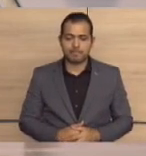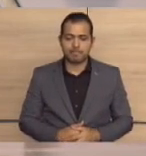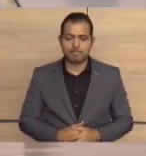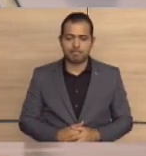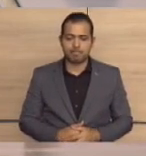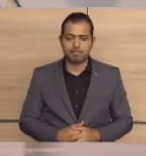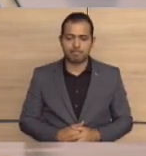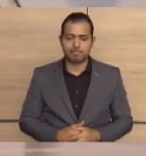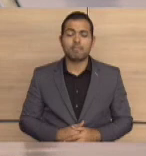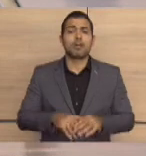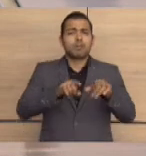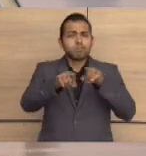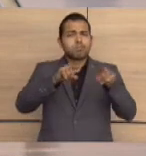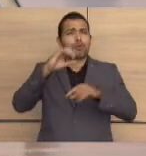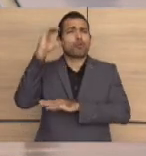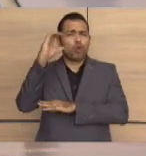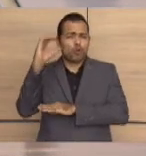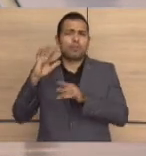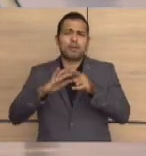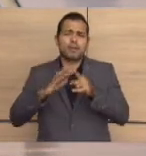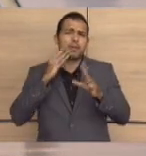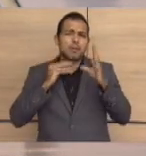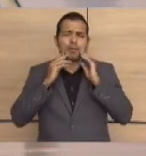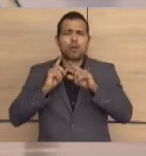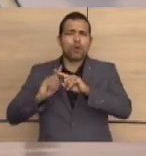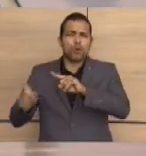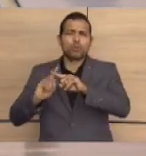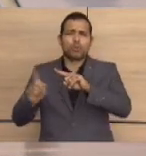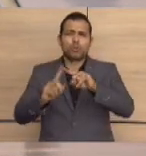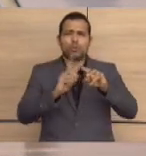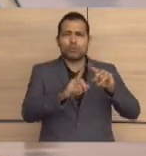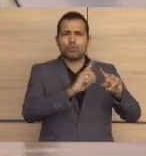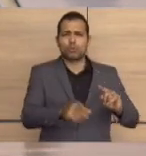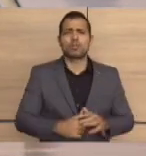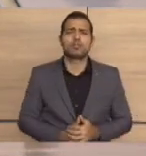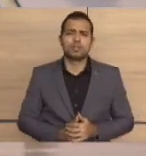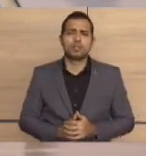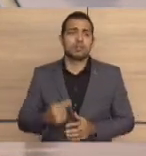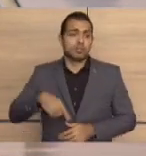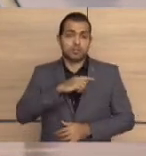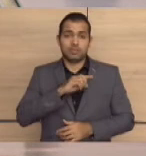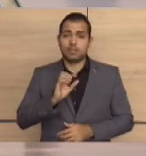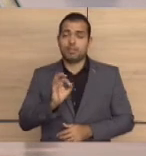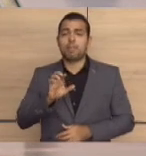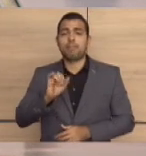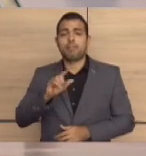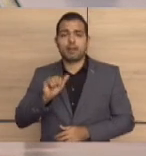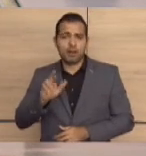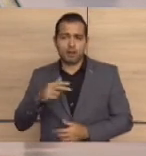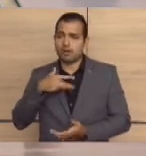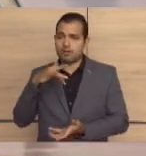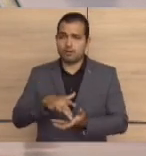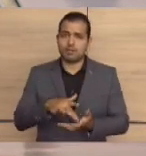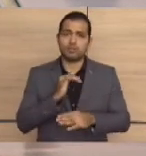Colombia es lleno de experiencias en pedagogía y los maestros nos hacen a nosotros vibrar cada vez que llegamos a una institución educativa y con